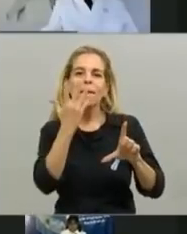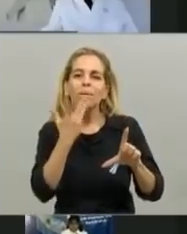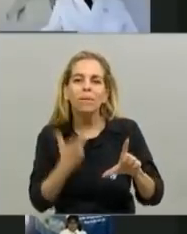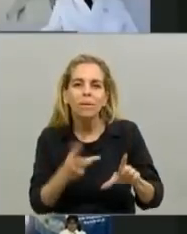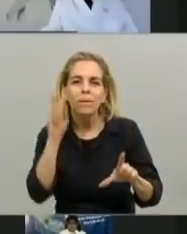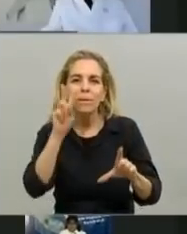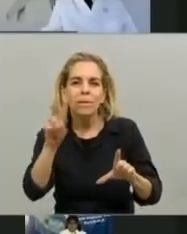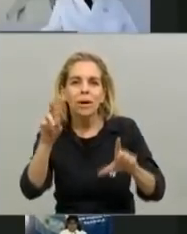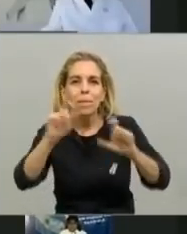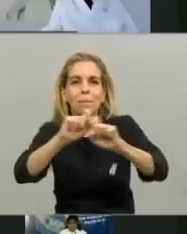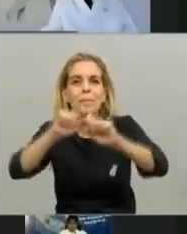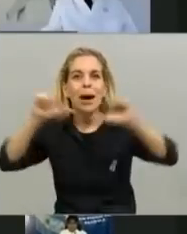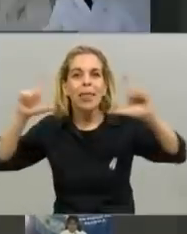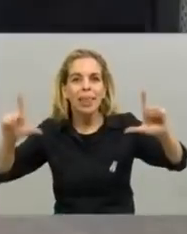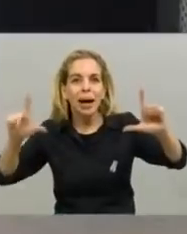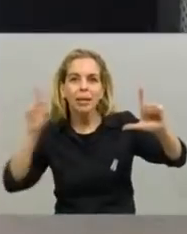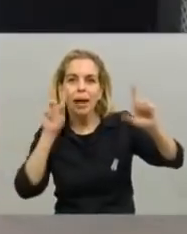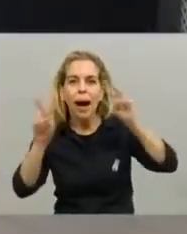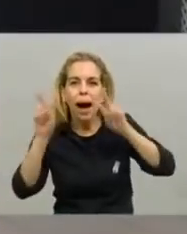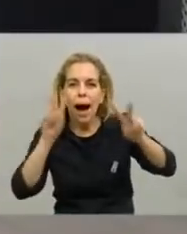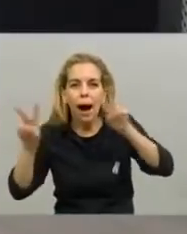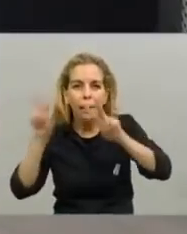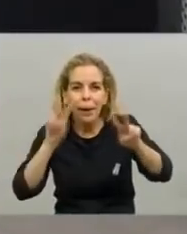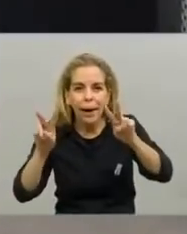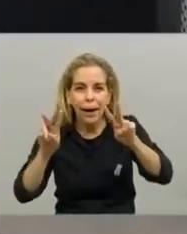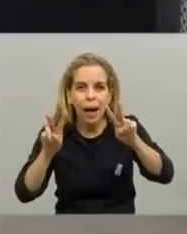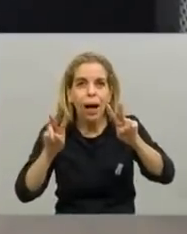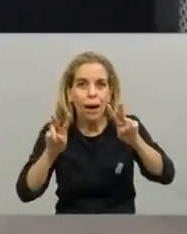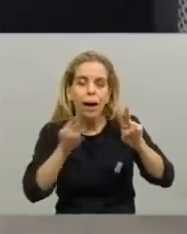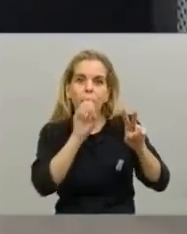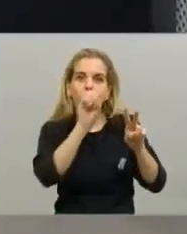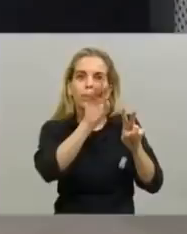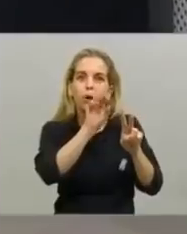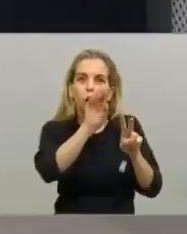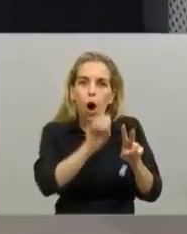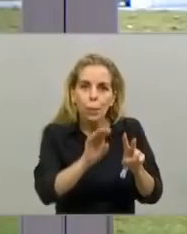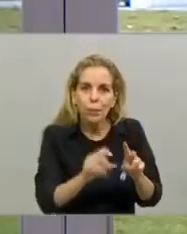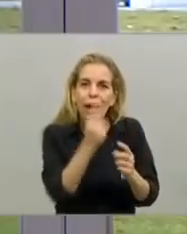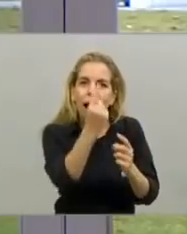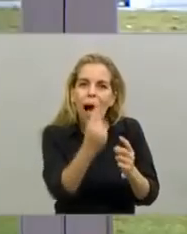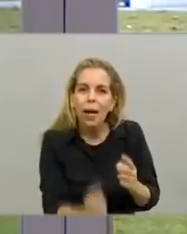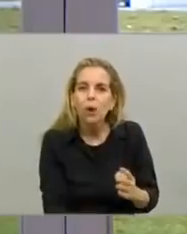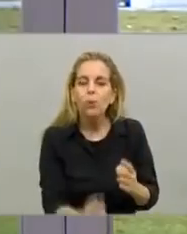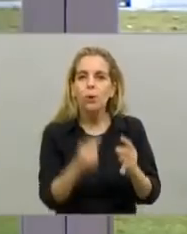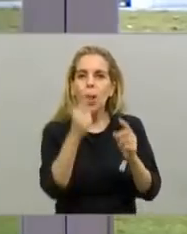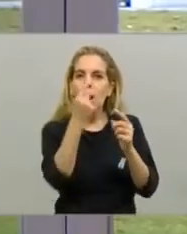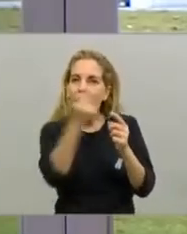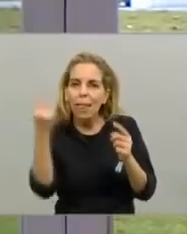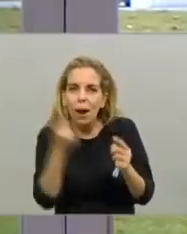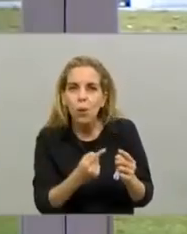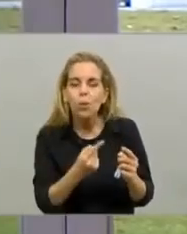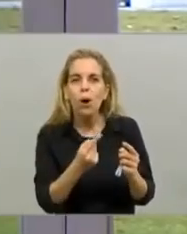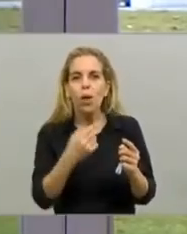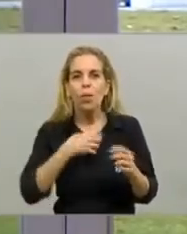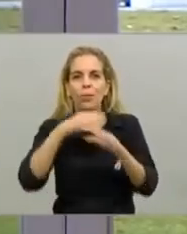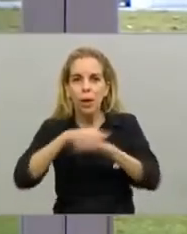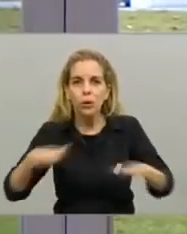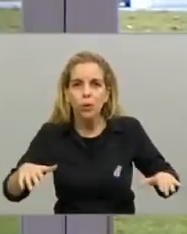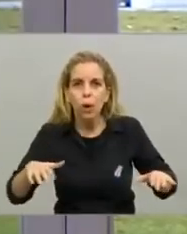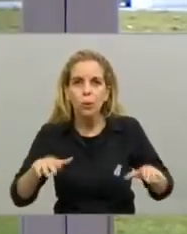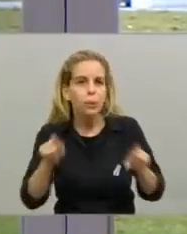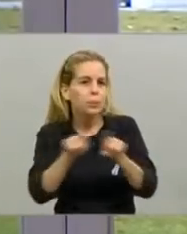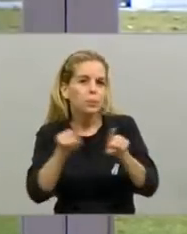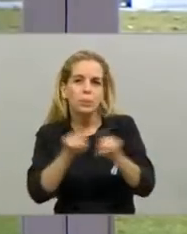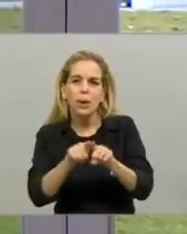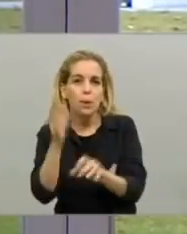la pantalla. Voy a nombrar a todos y todas, a cada uno y cada una de ellos, algo así como